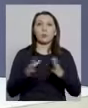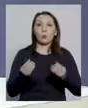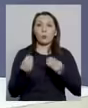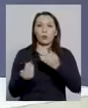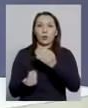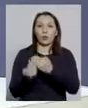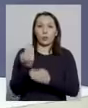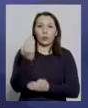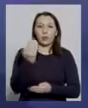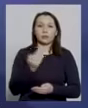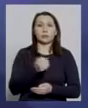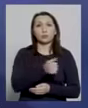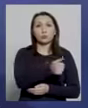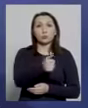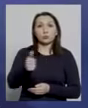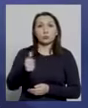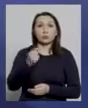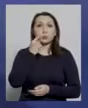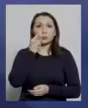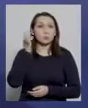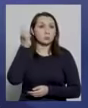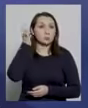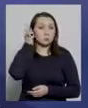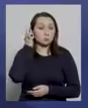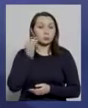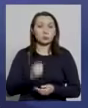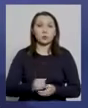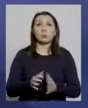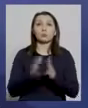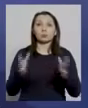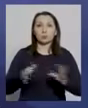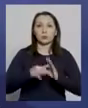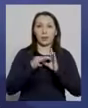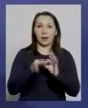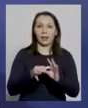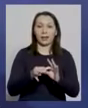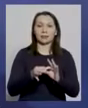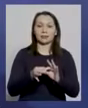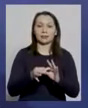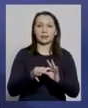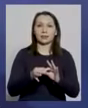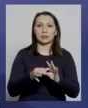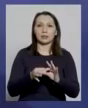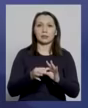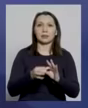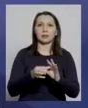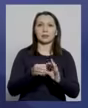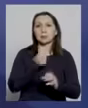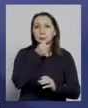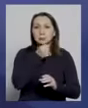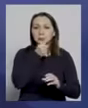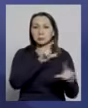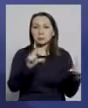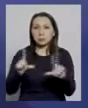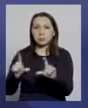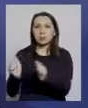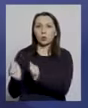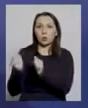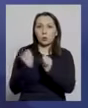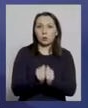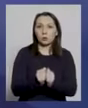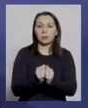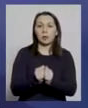Muy buenos días a todas y a todos. Muchas gracias a los medios de prensa que nos